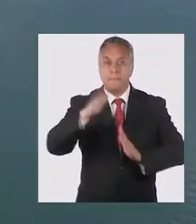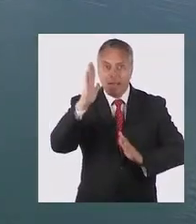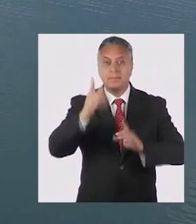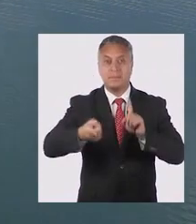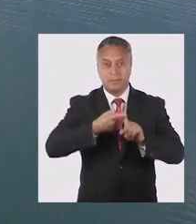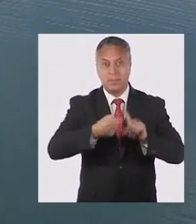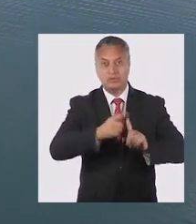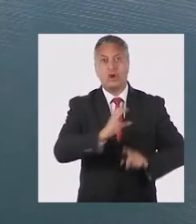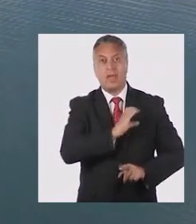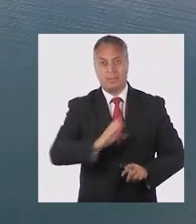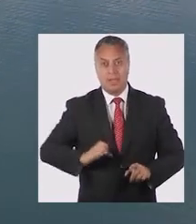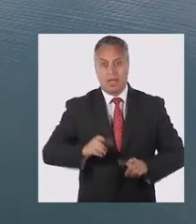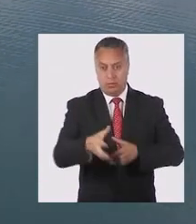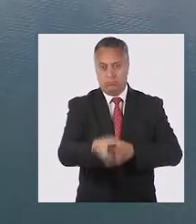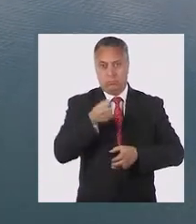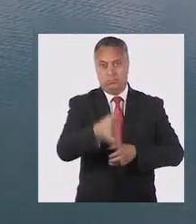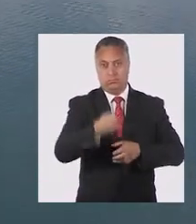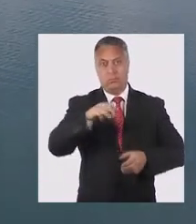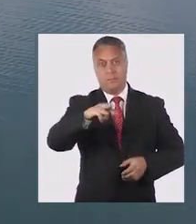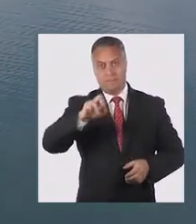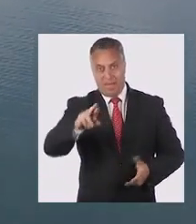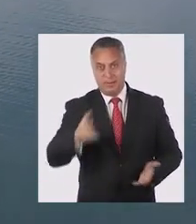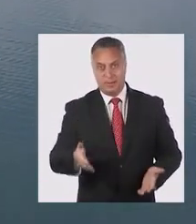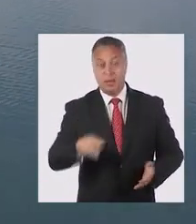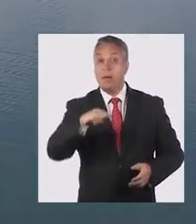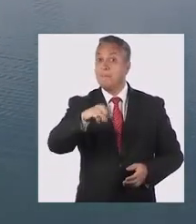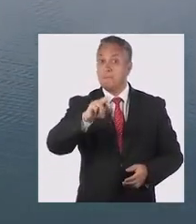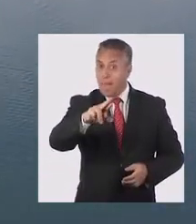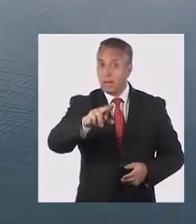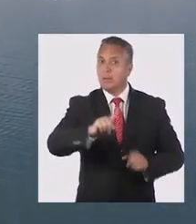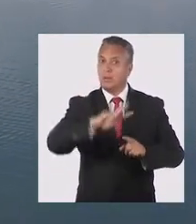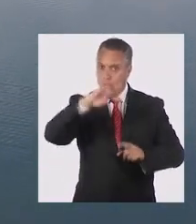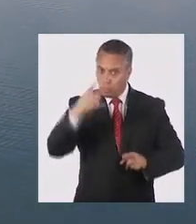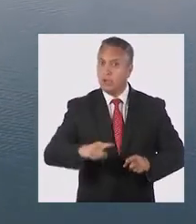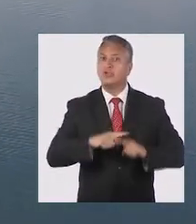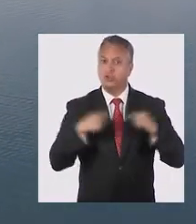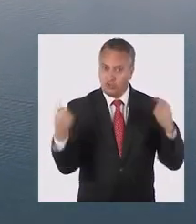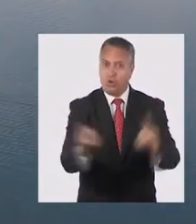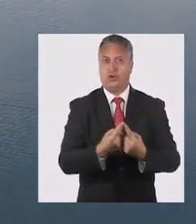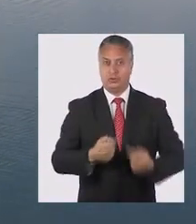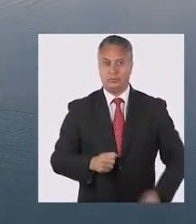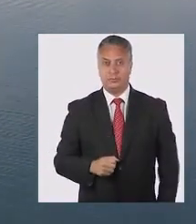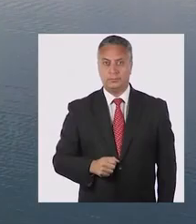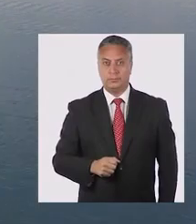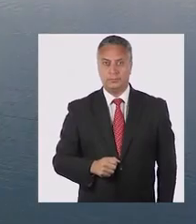Estado en la extracción de recursos marinos. El mar es de todos.